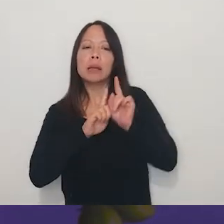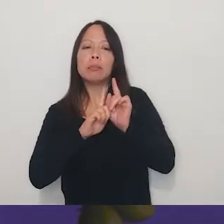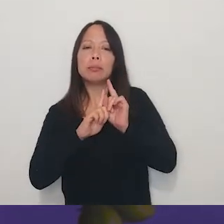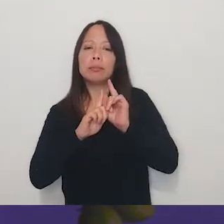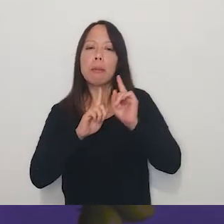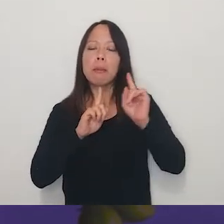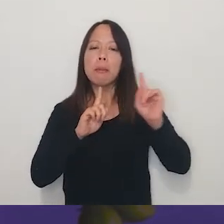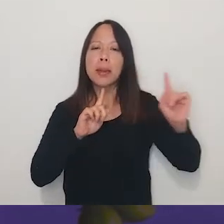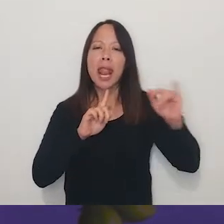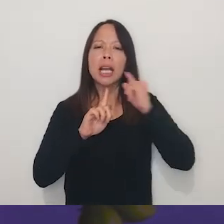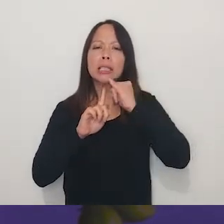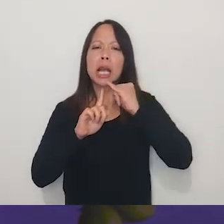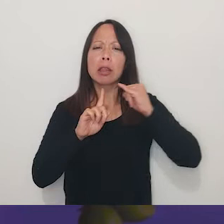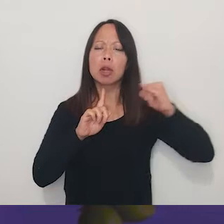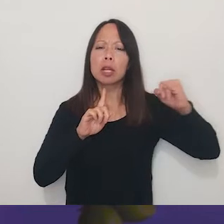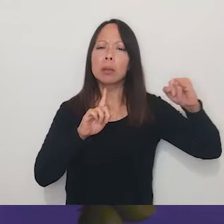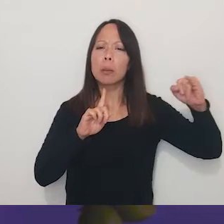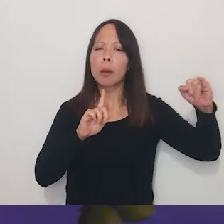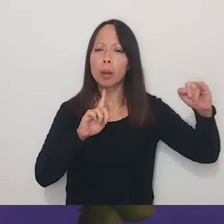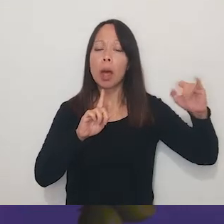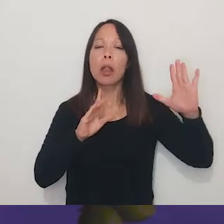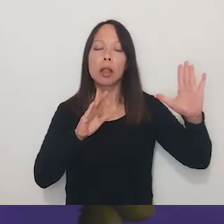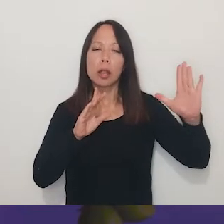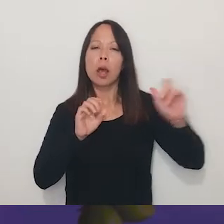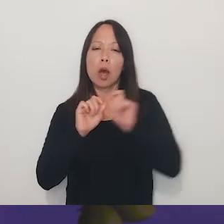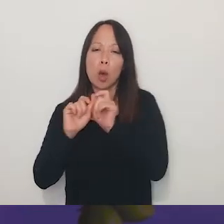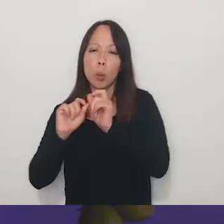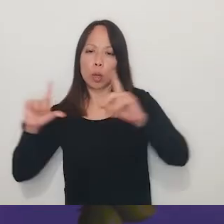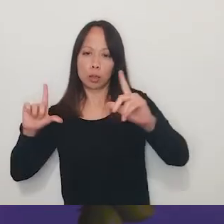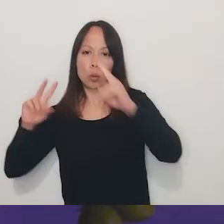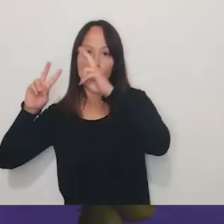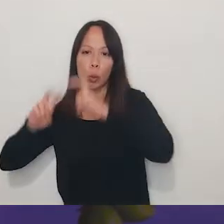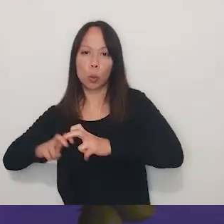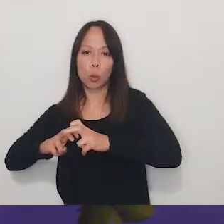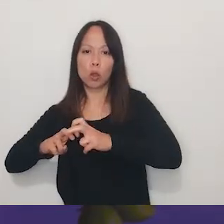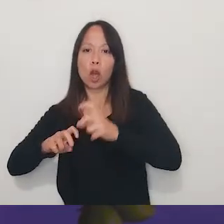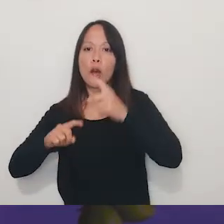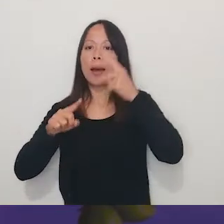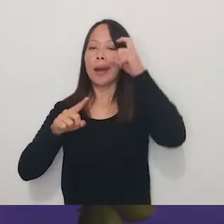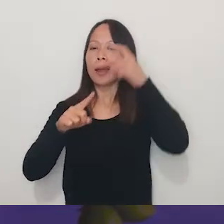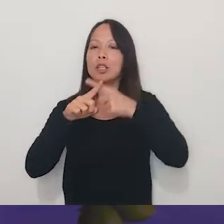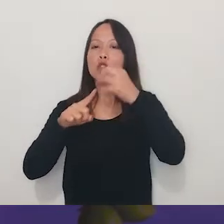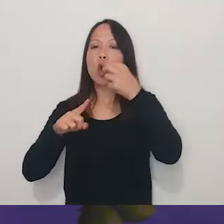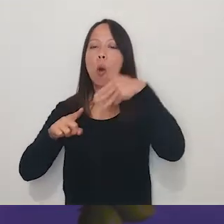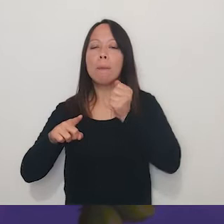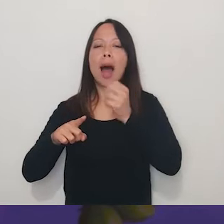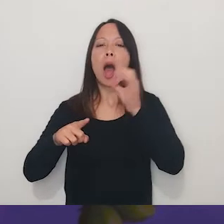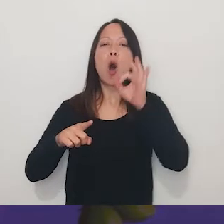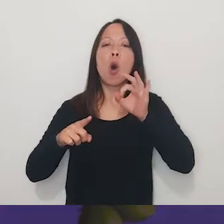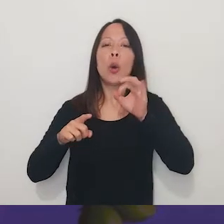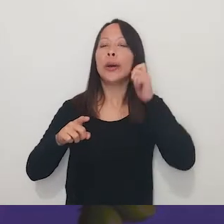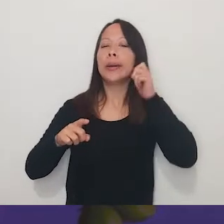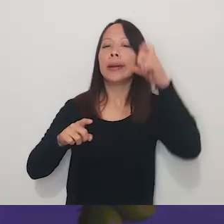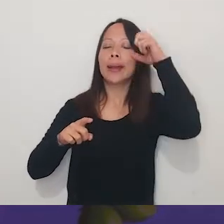este camino y el estudio fue negativo, uno ya recurre a un panel, a un estudio de exoma o de genoma,